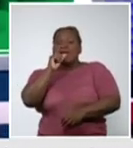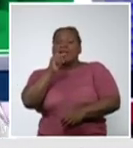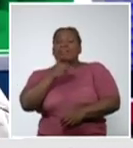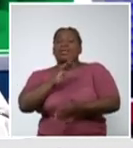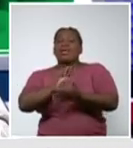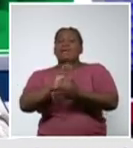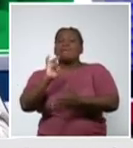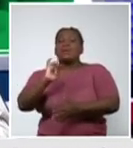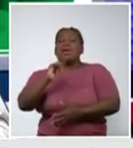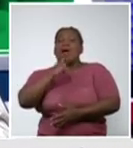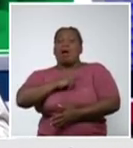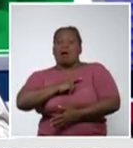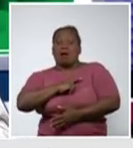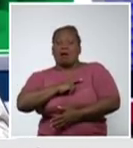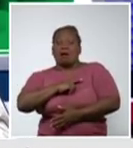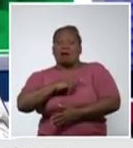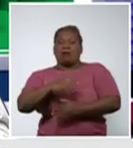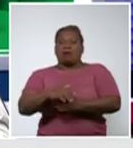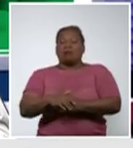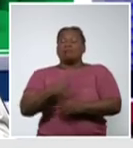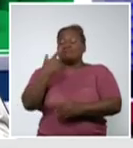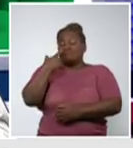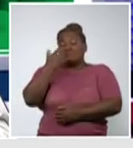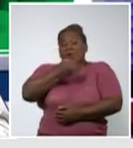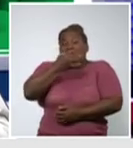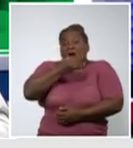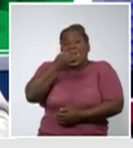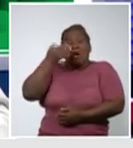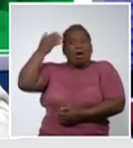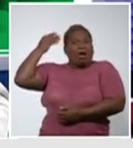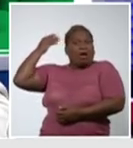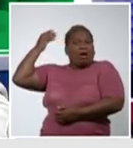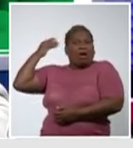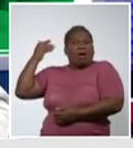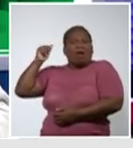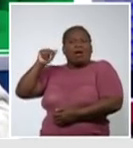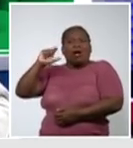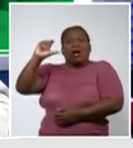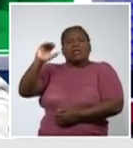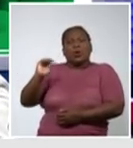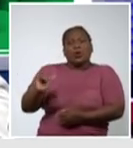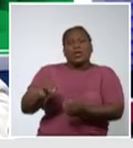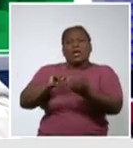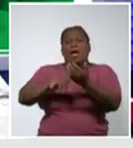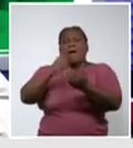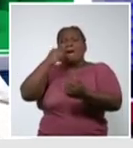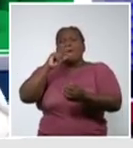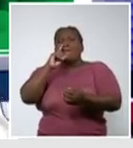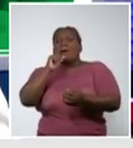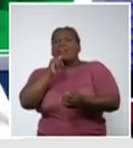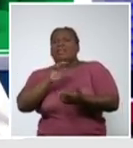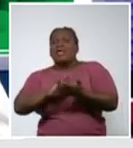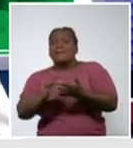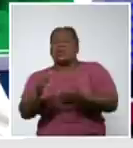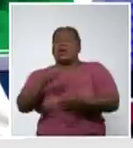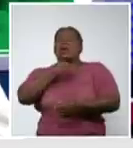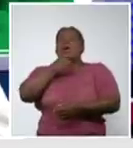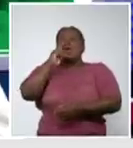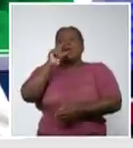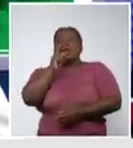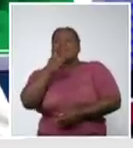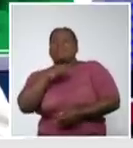aquí, ¿no? Estas categorías de endemia, epidemia, pandemia, caso esporádico, que es la otra